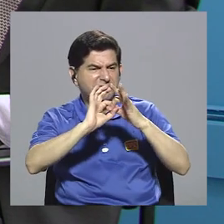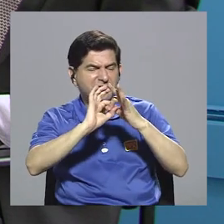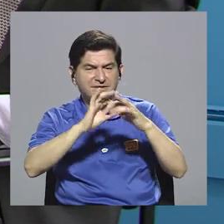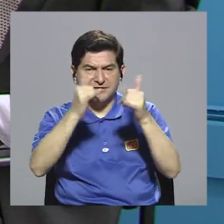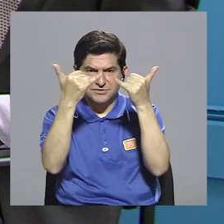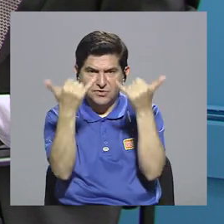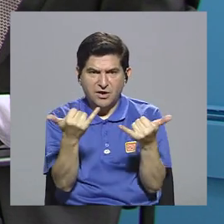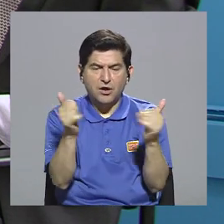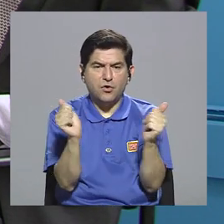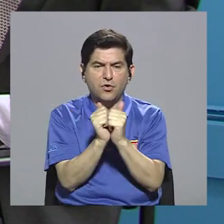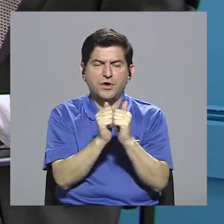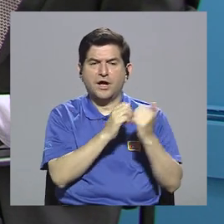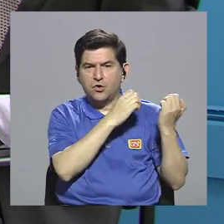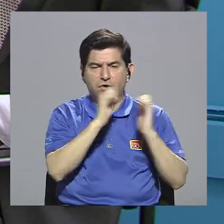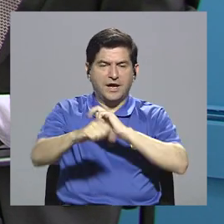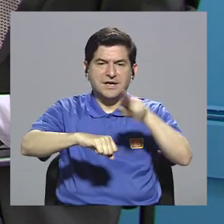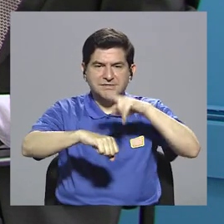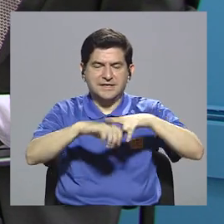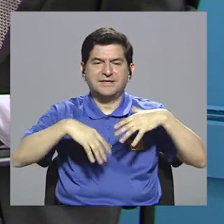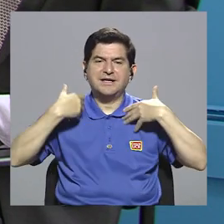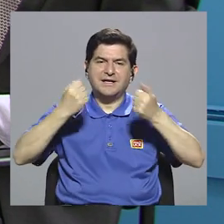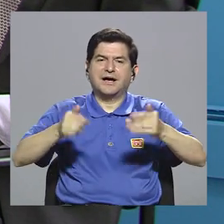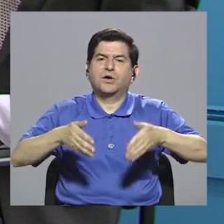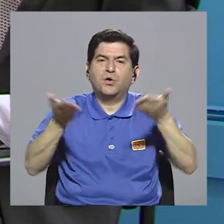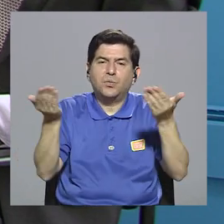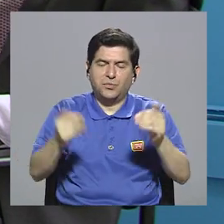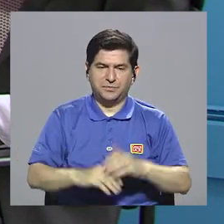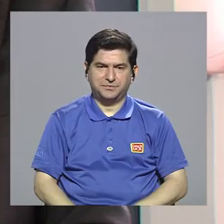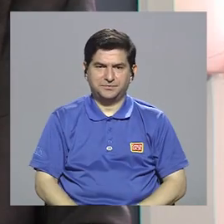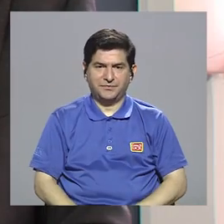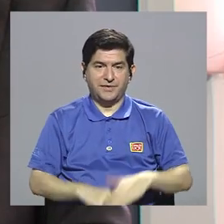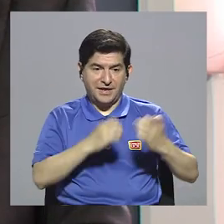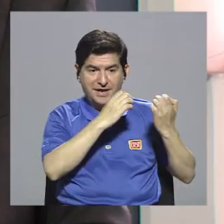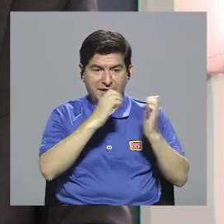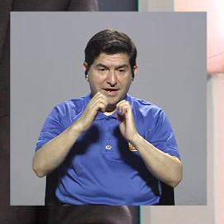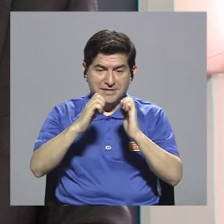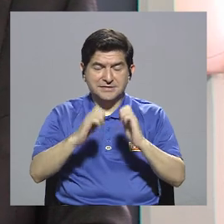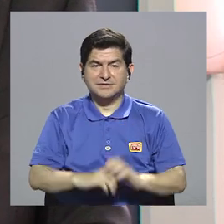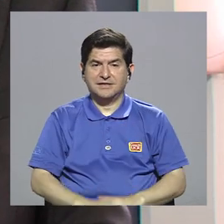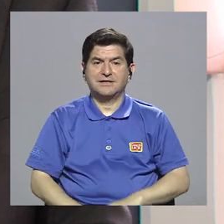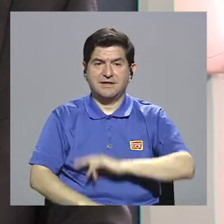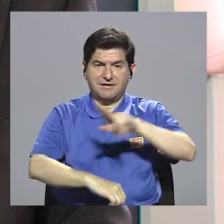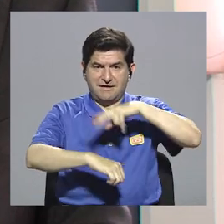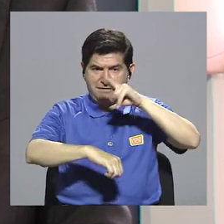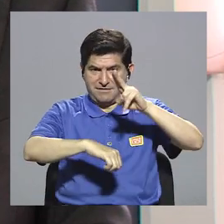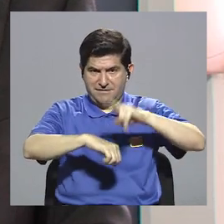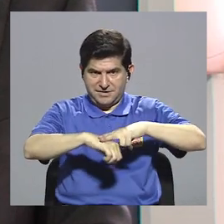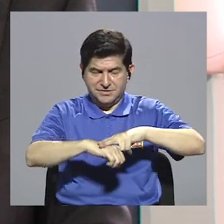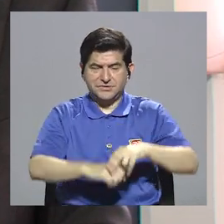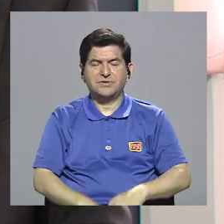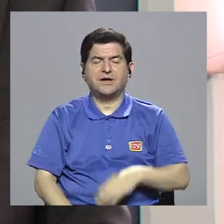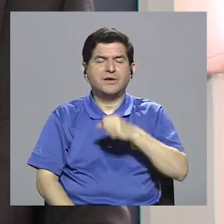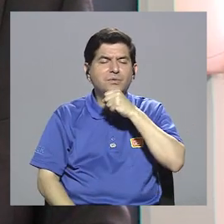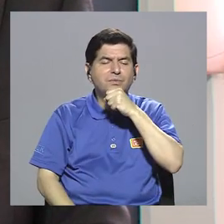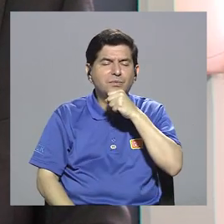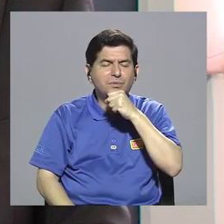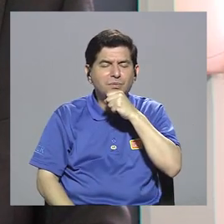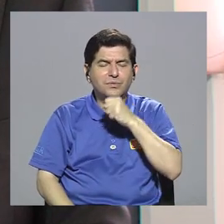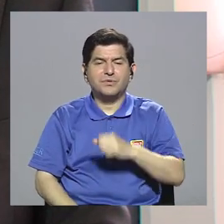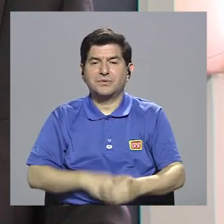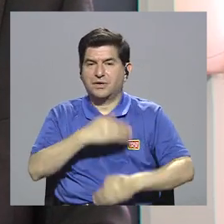esto en este momento con la estrategia nacional bueno la estrategia nacional de envejecimiento